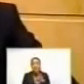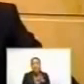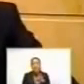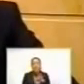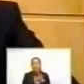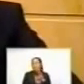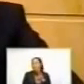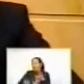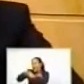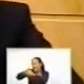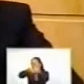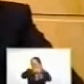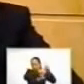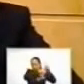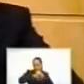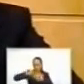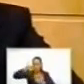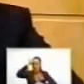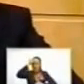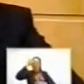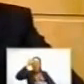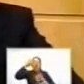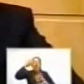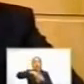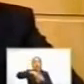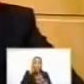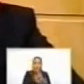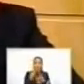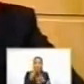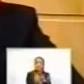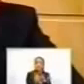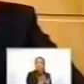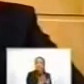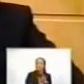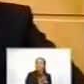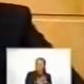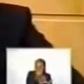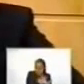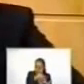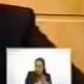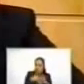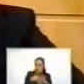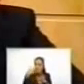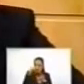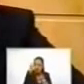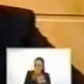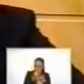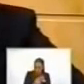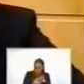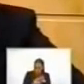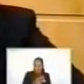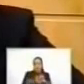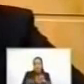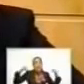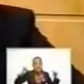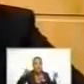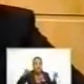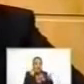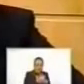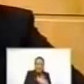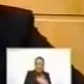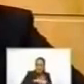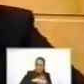Cada uno de ustedes con su conciencia verá cómo vota, pero este es el veredicto, estos son los hechos que se han confirmado aquí esta noche. Estos son los